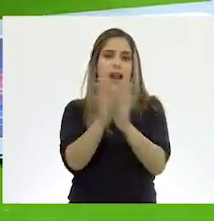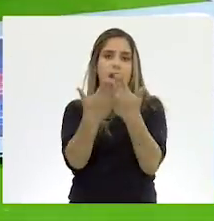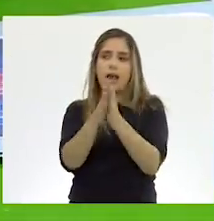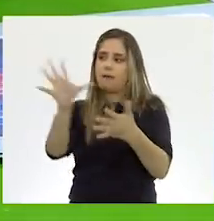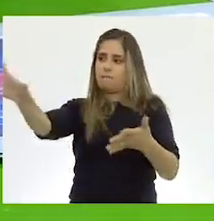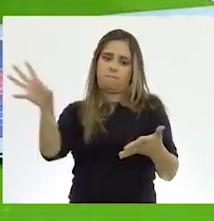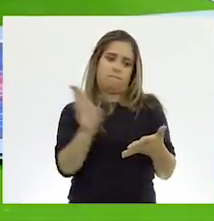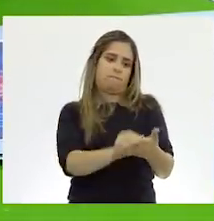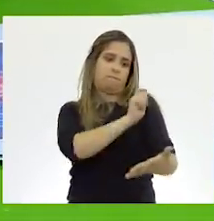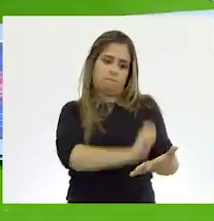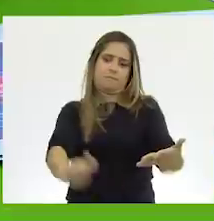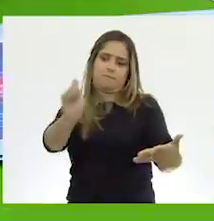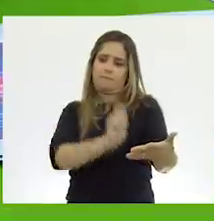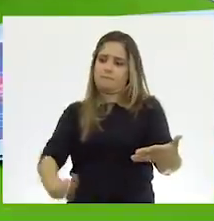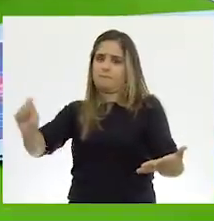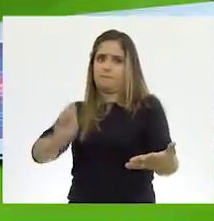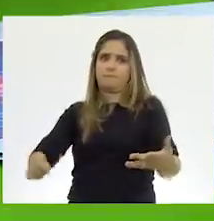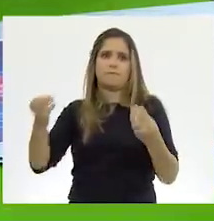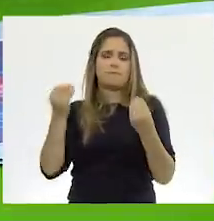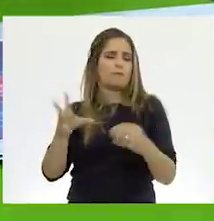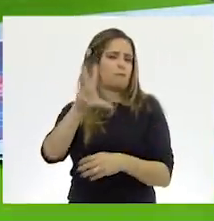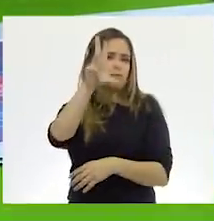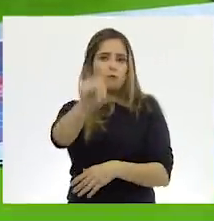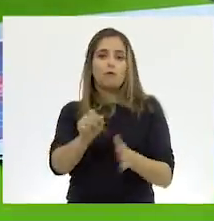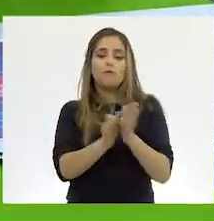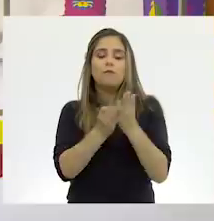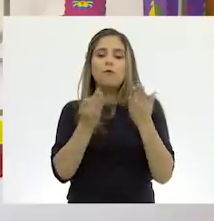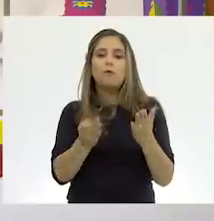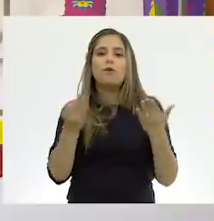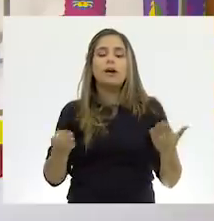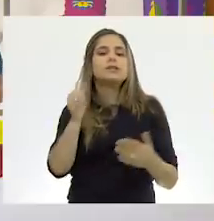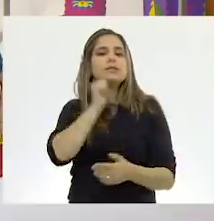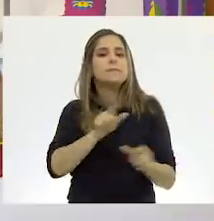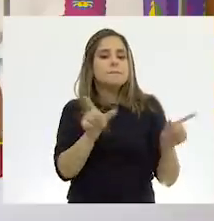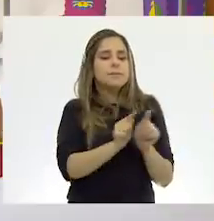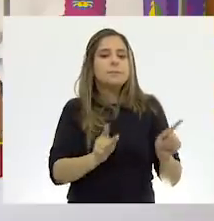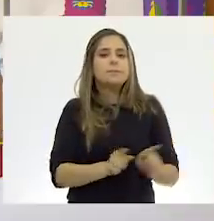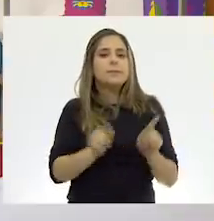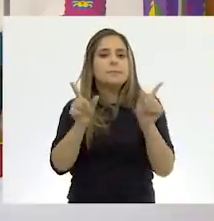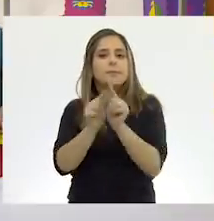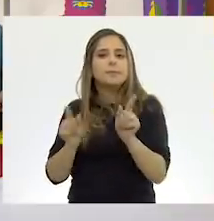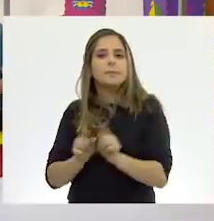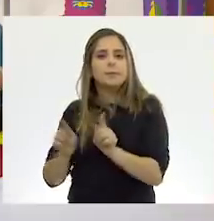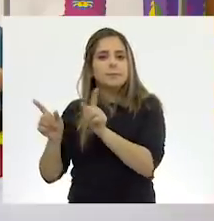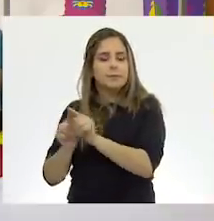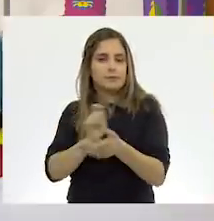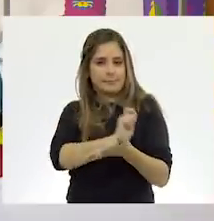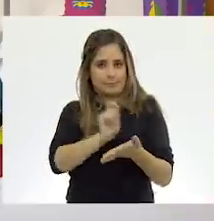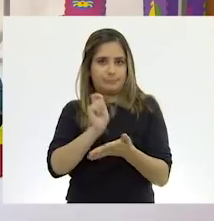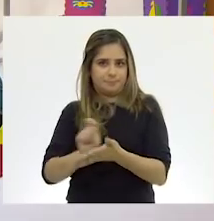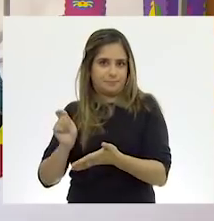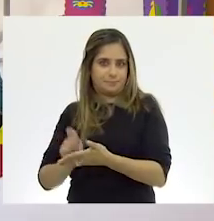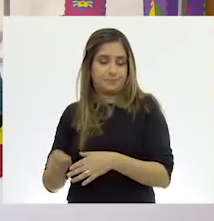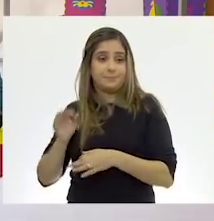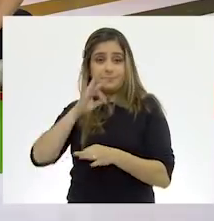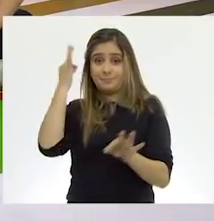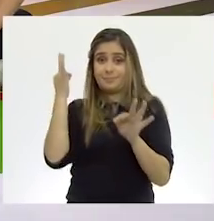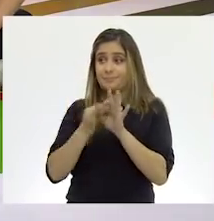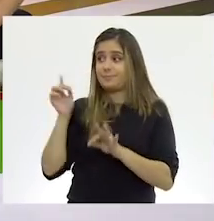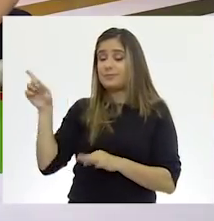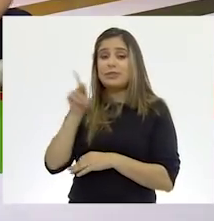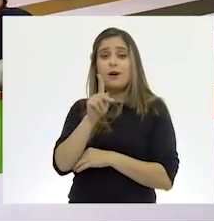de demasiadas hojas. Nos queda un libro. Bueno, ya no sería un folleto. Exacto. Como tenemos un tríptico, ya tenemos nuestra